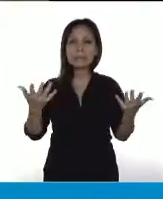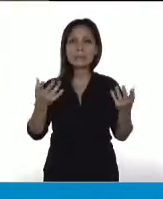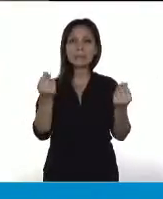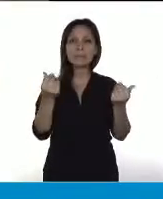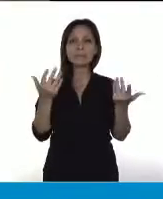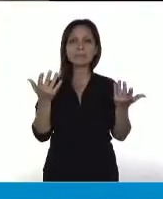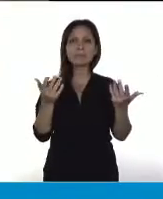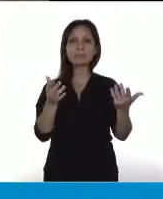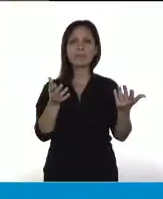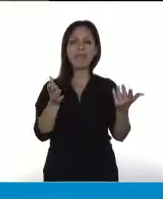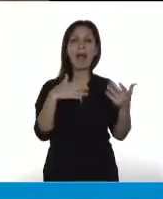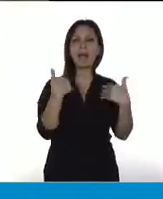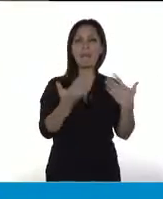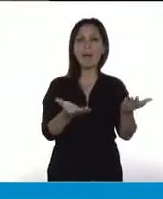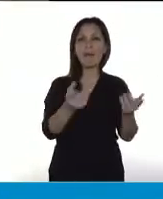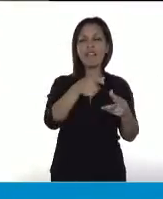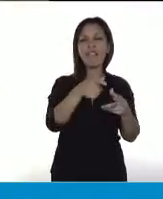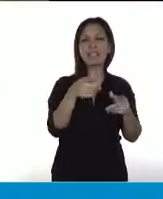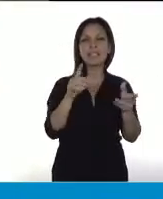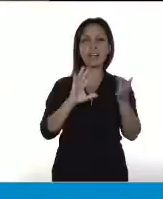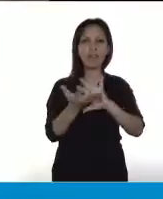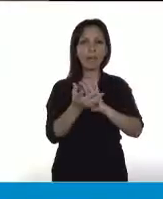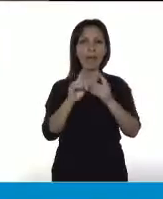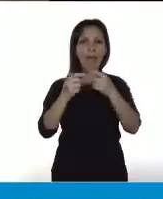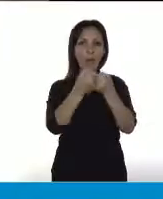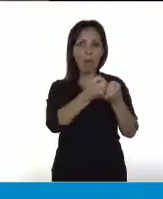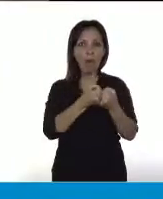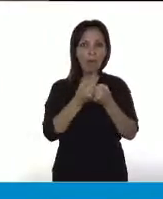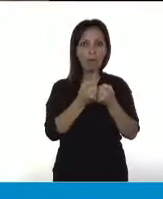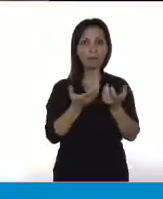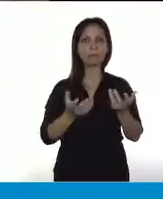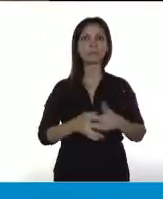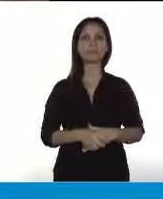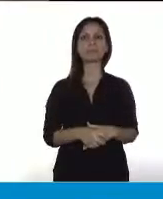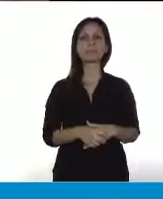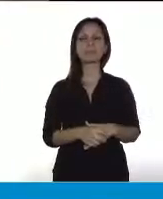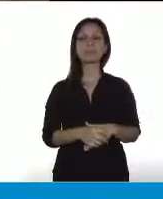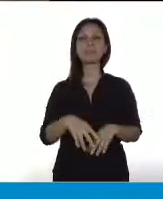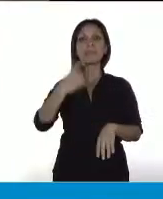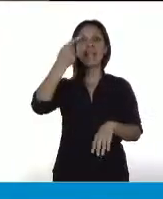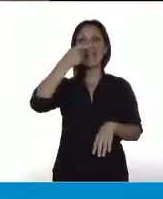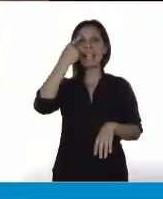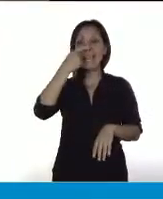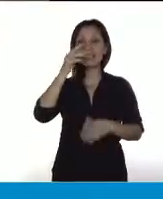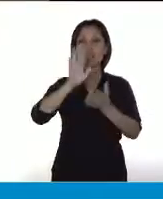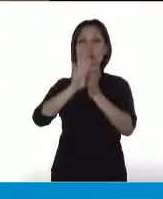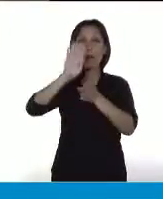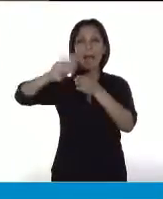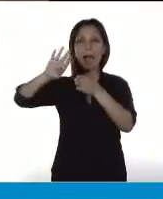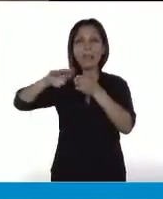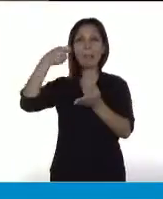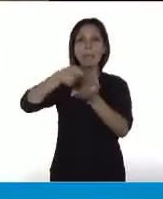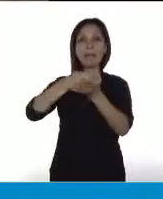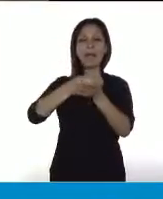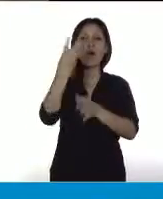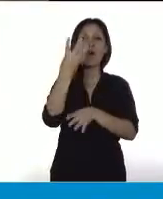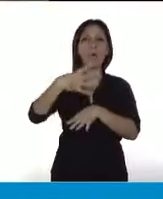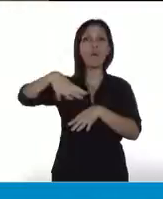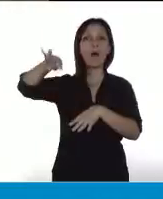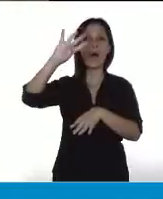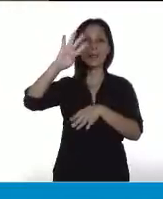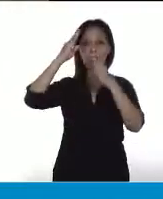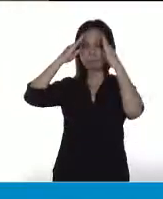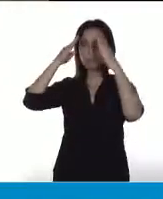favor de esa negociación. En intereses de deuda solamente se va a pagar cuatro veces lo destinado a